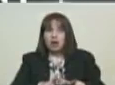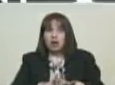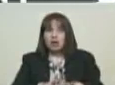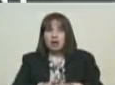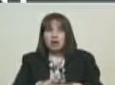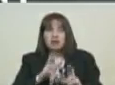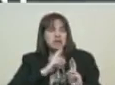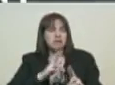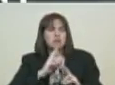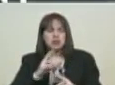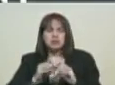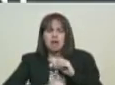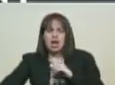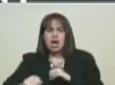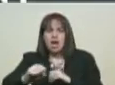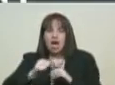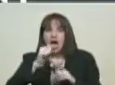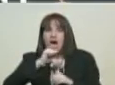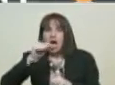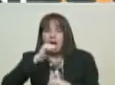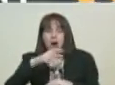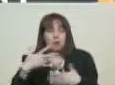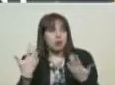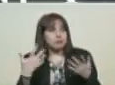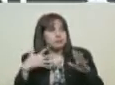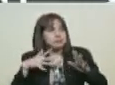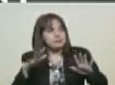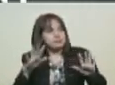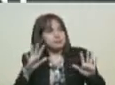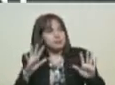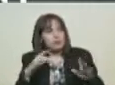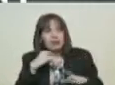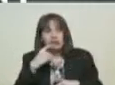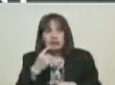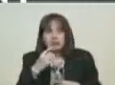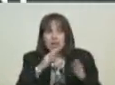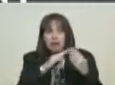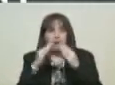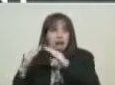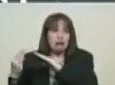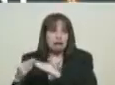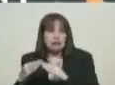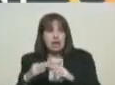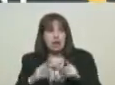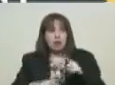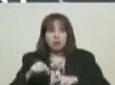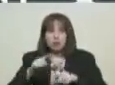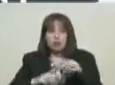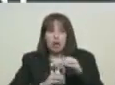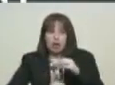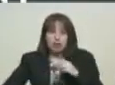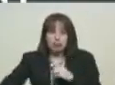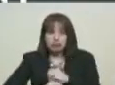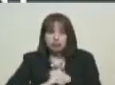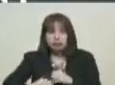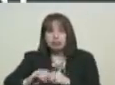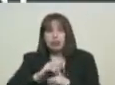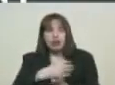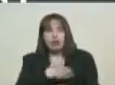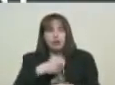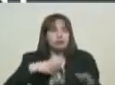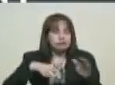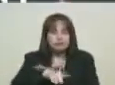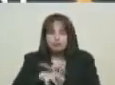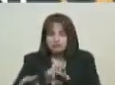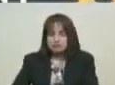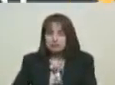a medida que podamos llegar a la falla, como te digo, las viviendas que fueron afectadas están construidas sobre la tubería, por eso no podemos acceder